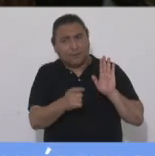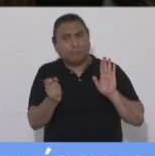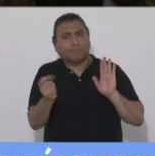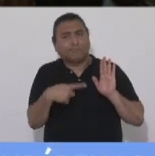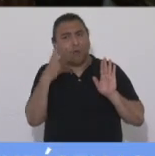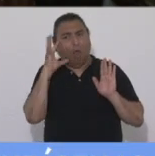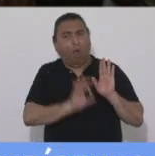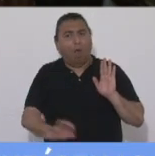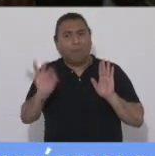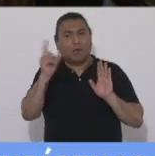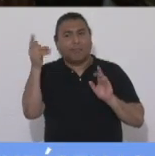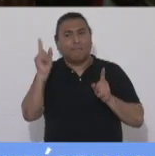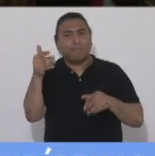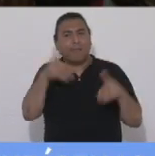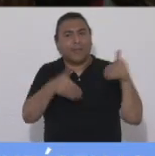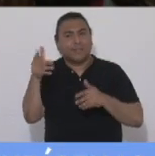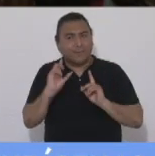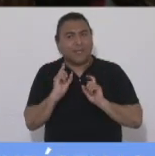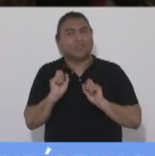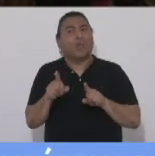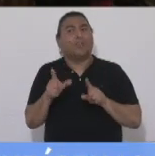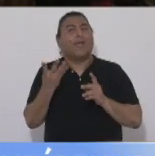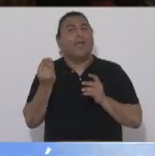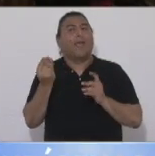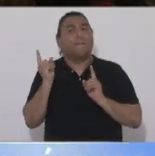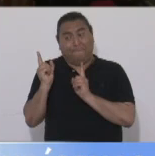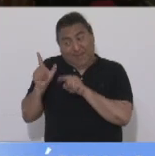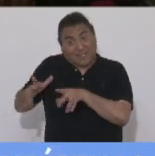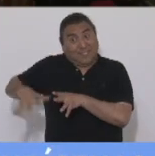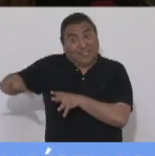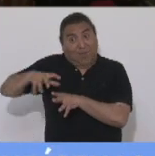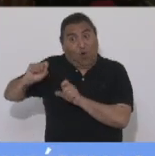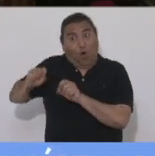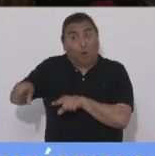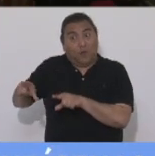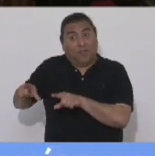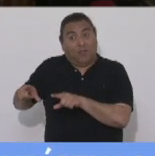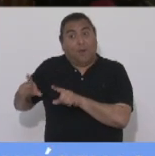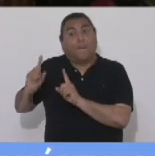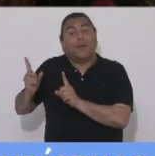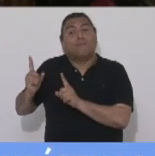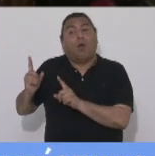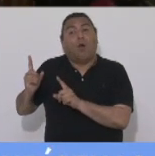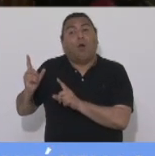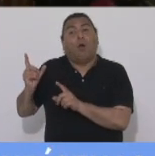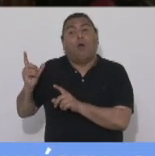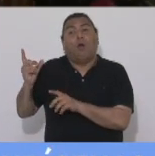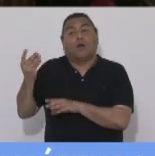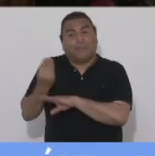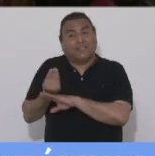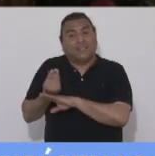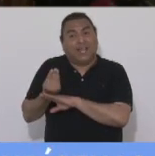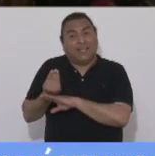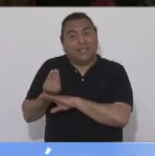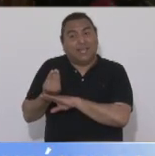de participación de las propias comunidades a través de los consejeros participativos y los